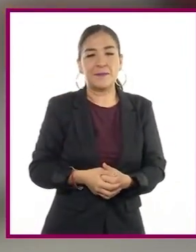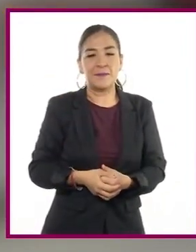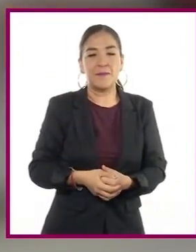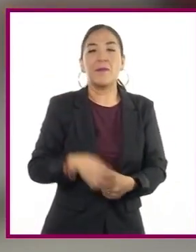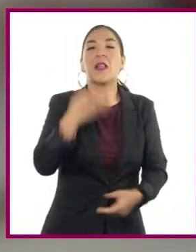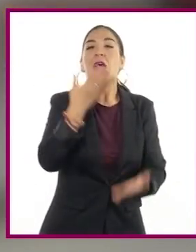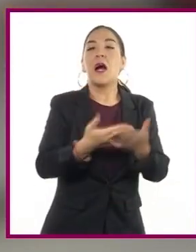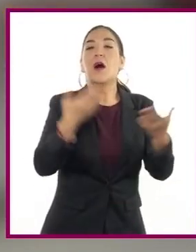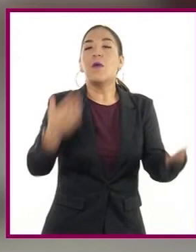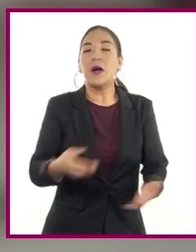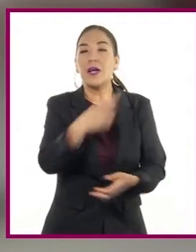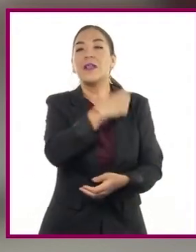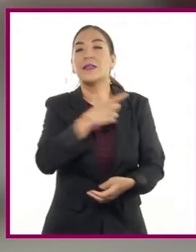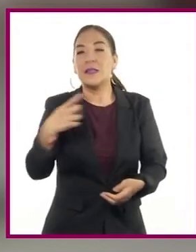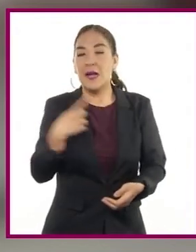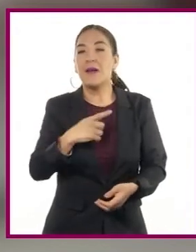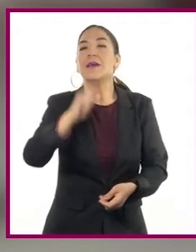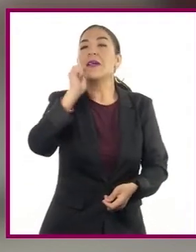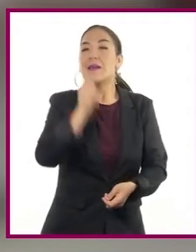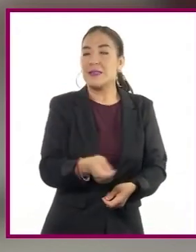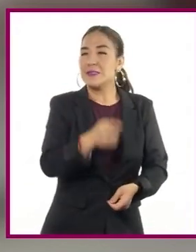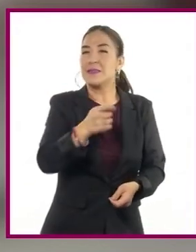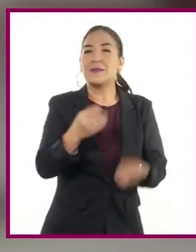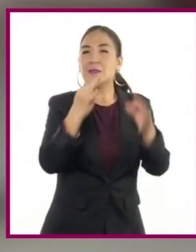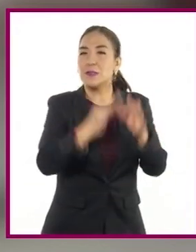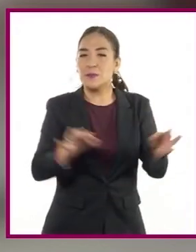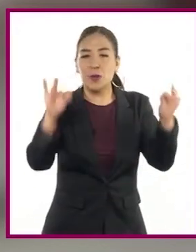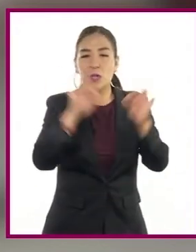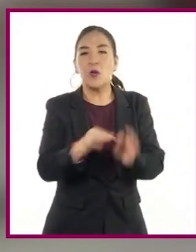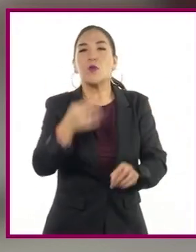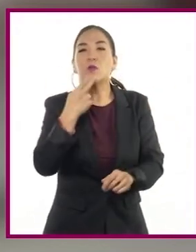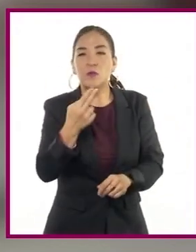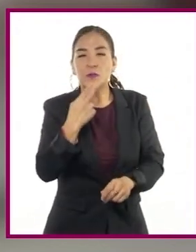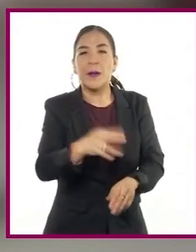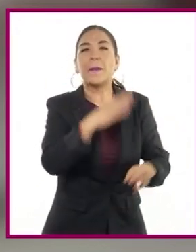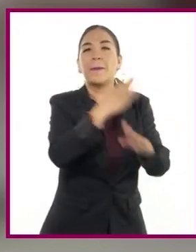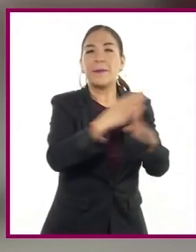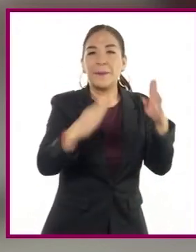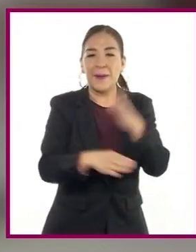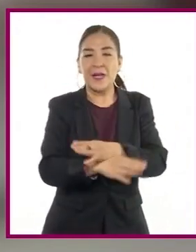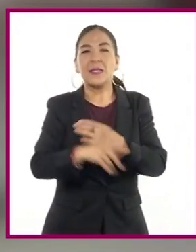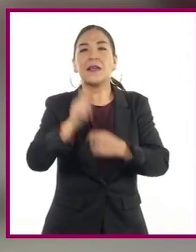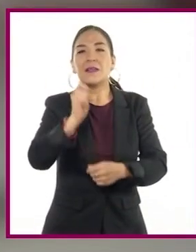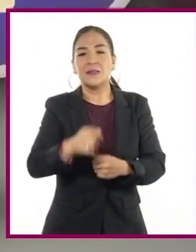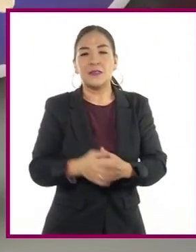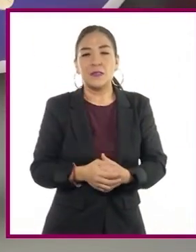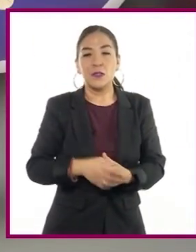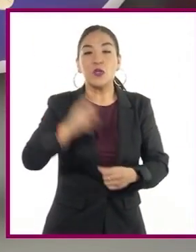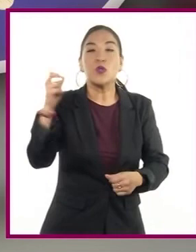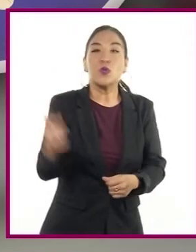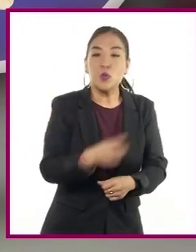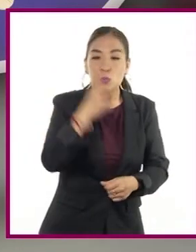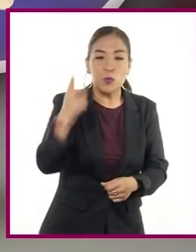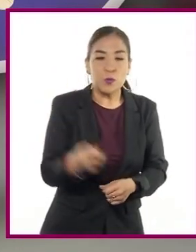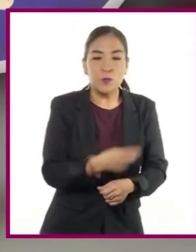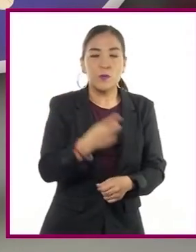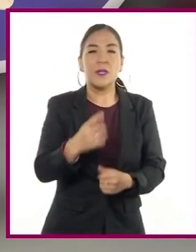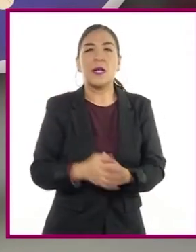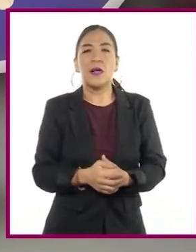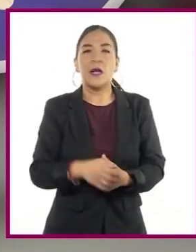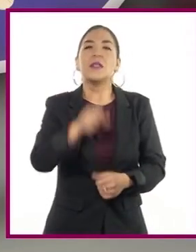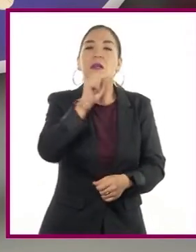Lo que ahora debe privilegiarse es el uso de productos hechos de materiales duraderos o, en su